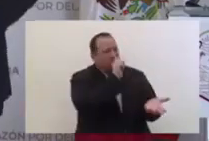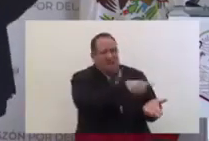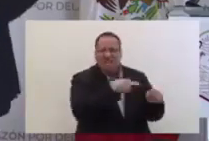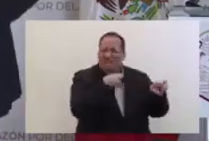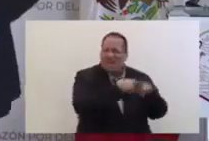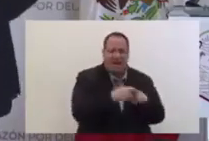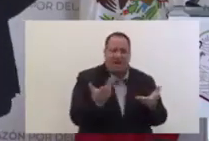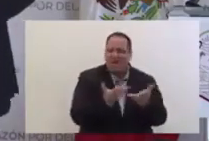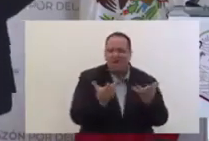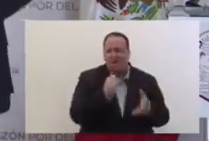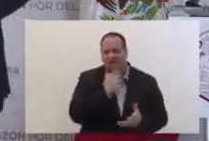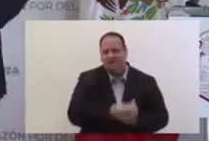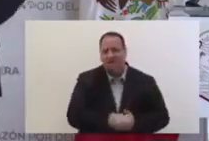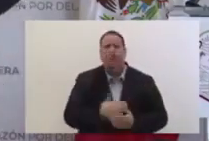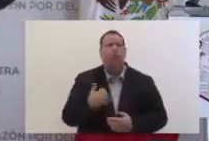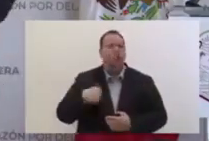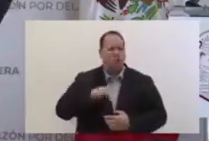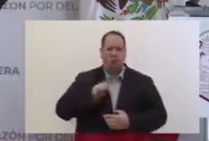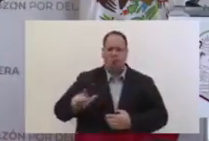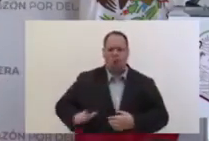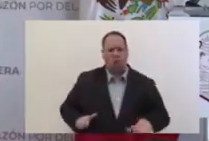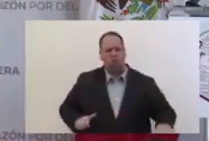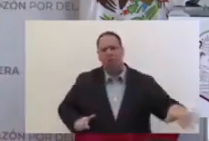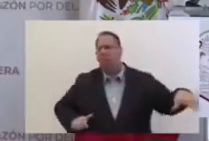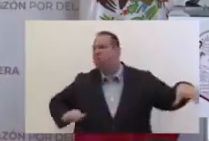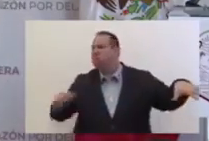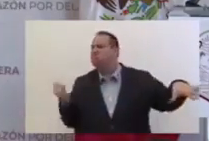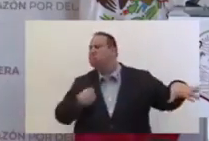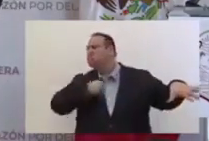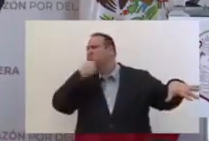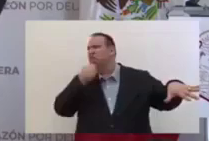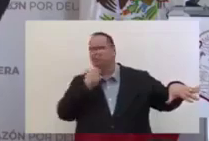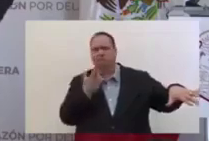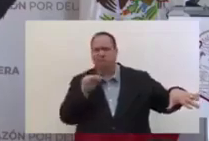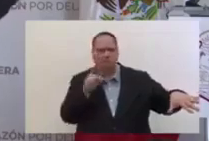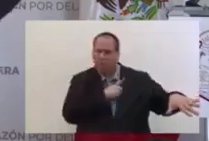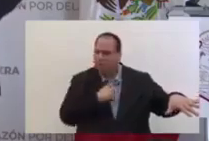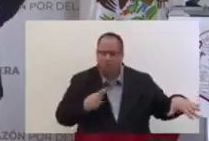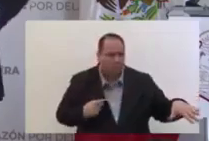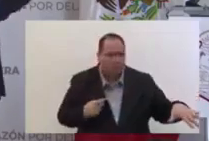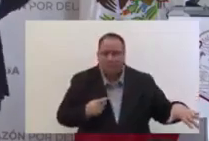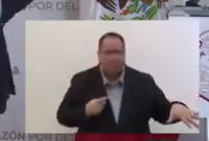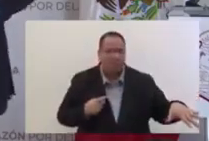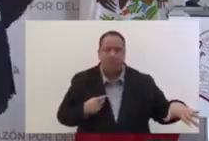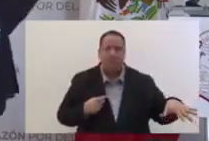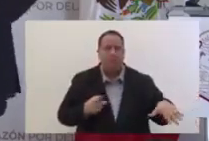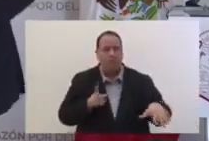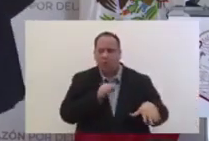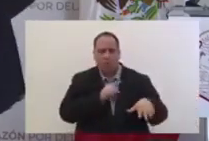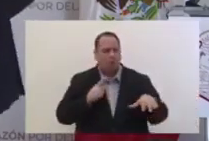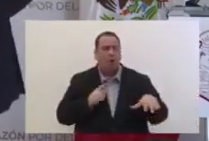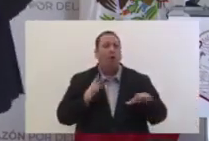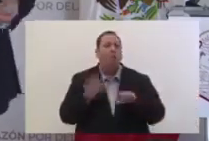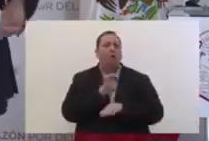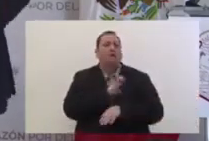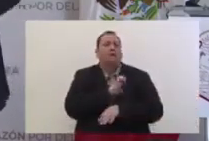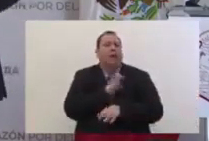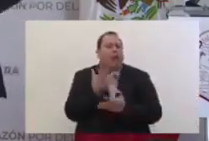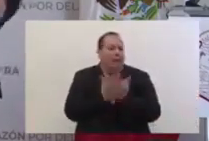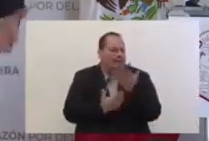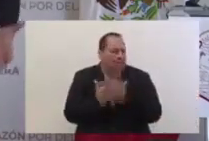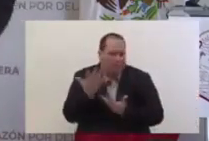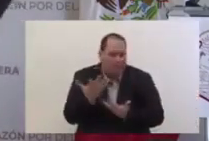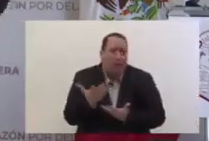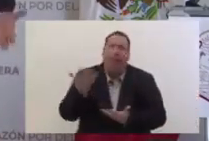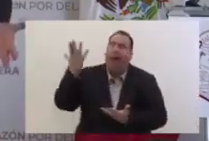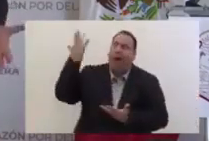prácticas. En nuestra administración no se debe caducar, no se va a caducar ningún medicamento en base a aplicar estas guías especiales que seguramente